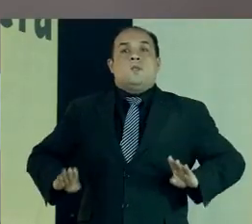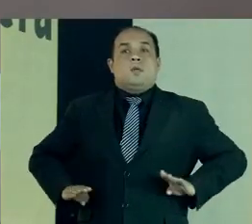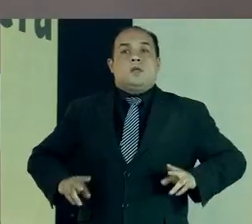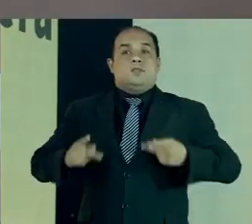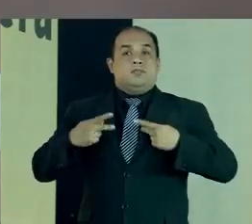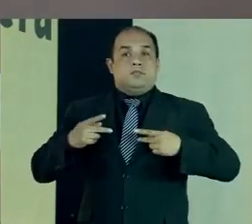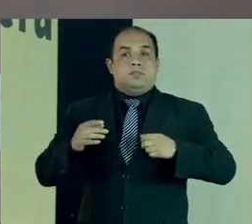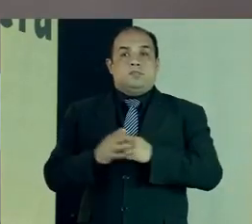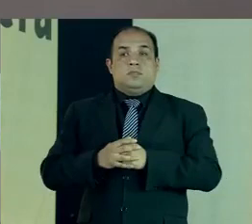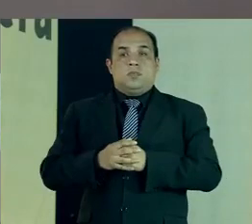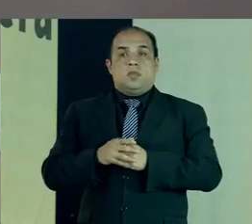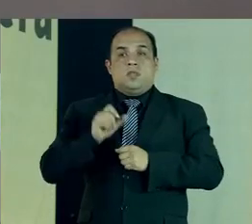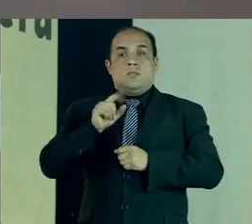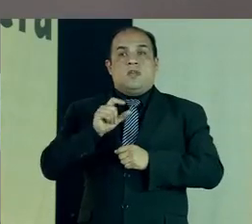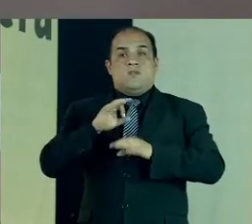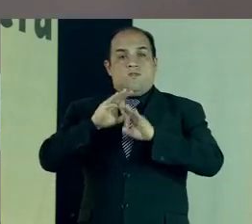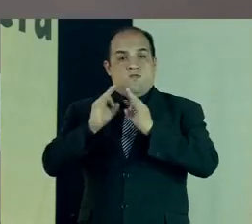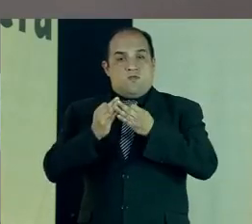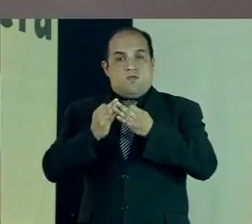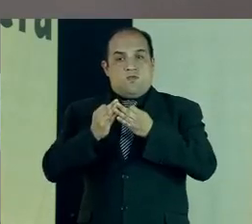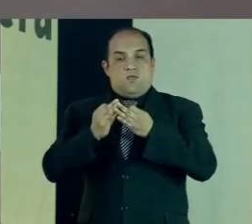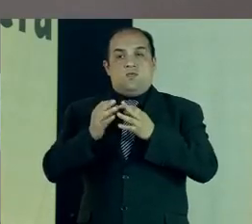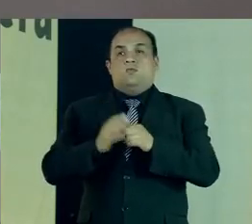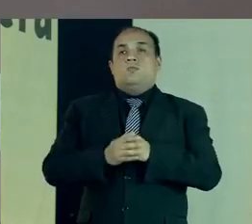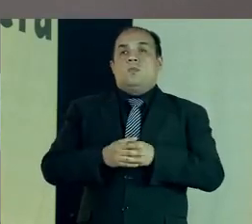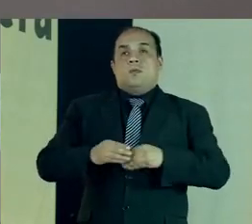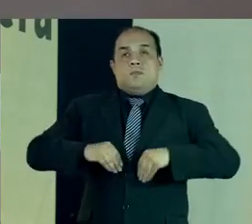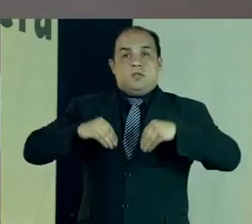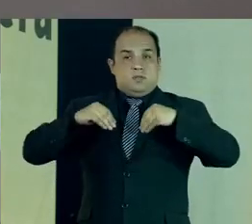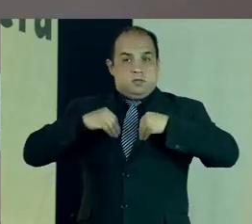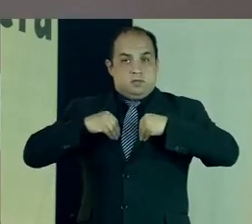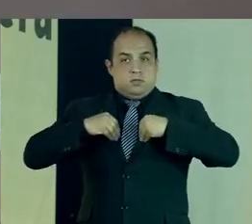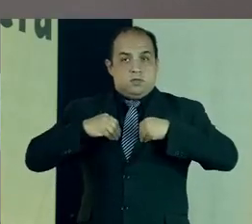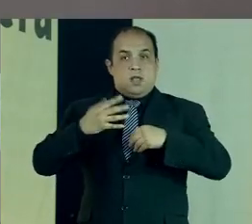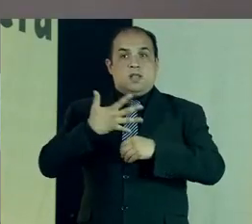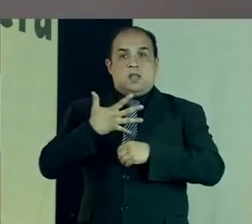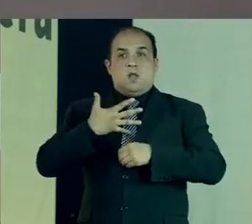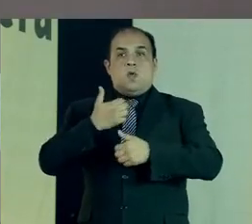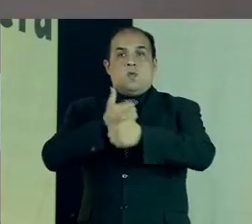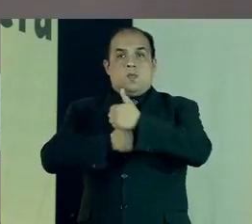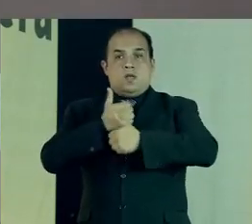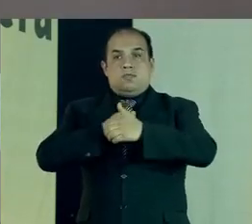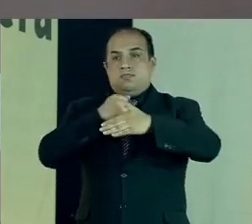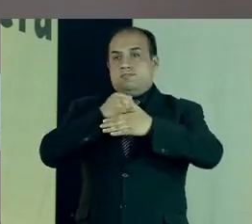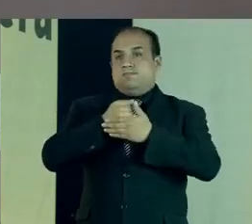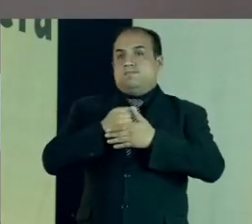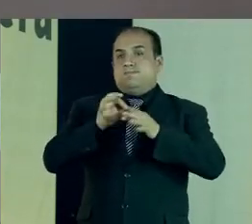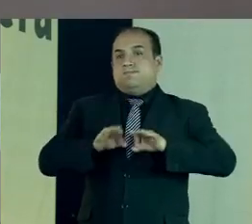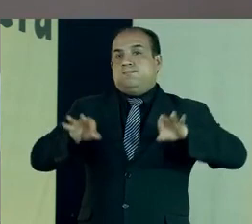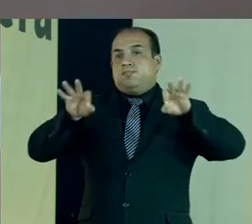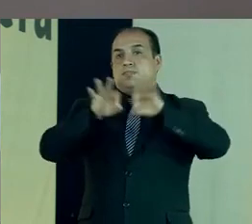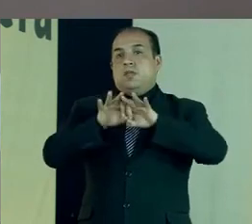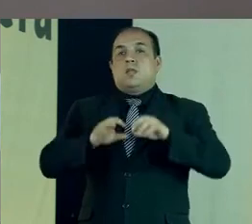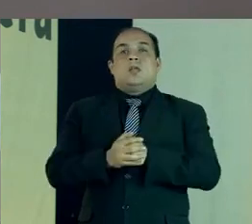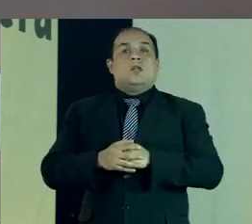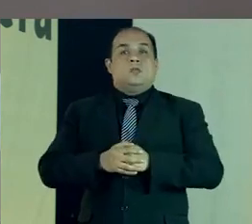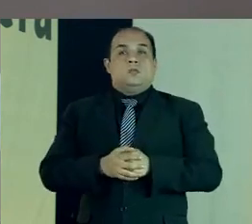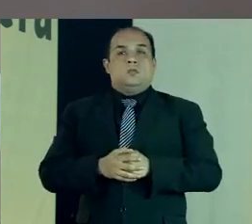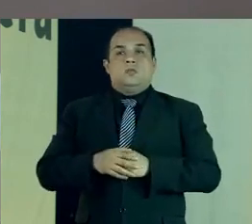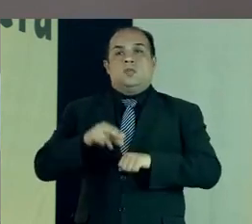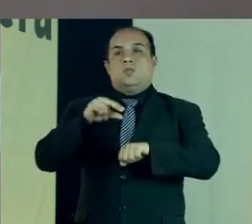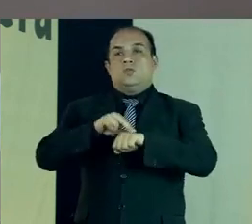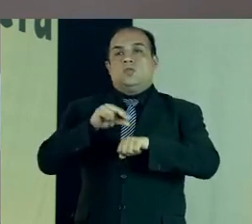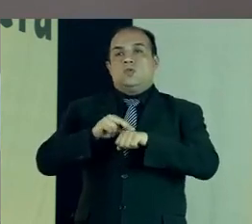y los patrones a lo largo de la vida ha sido un como una competencia fundamental de los médicos durante